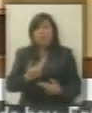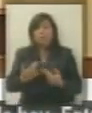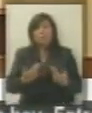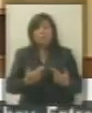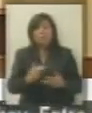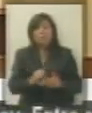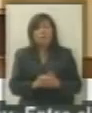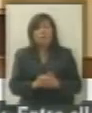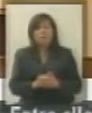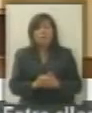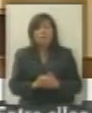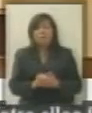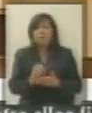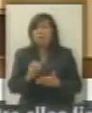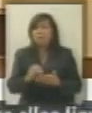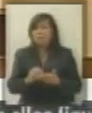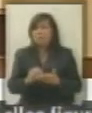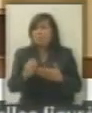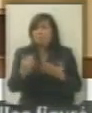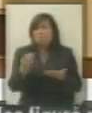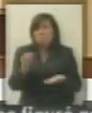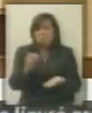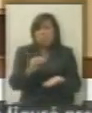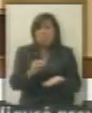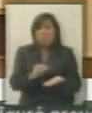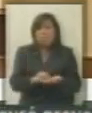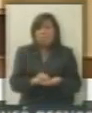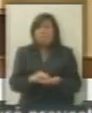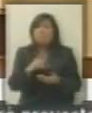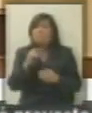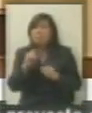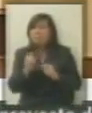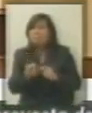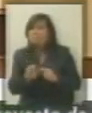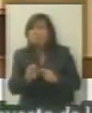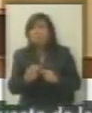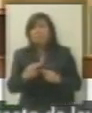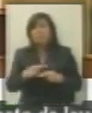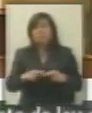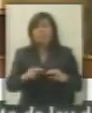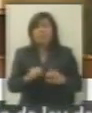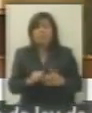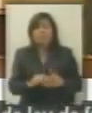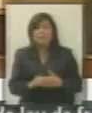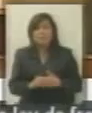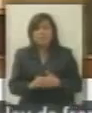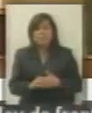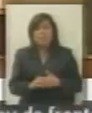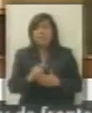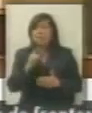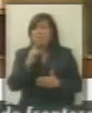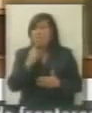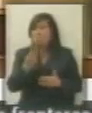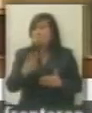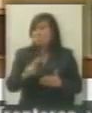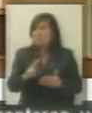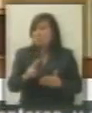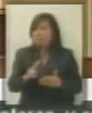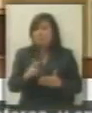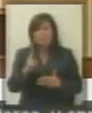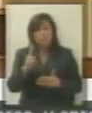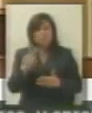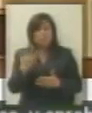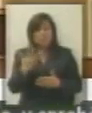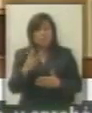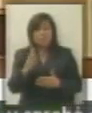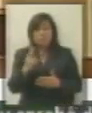por concepto de canon y sobrecanon, regalías, rentas de aduana y participaciones se incrementaron entre el 2005 y